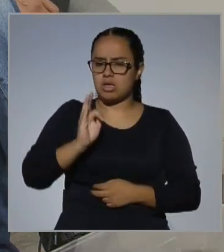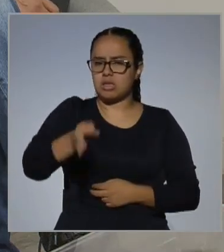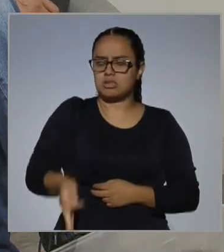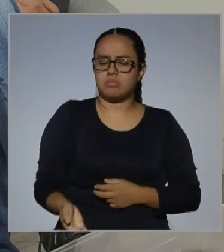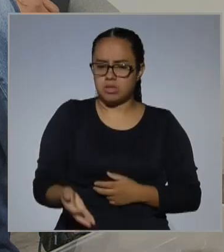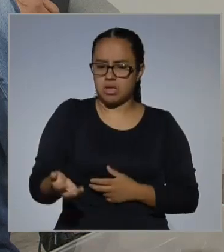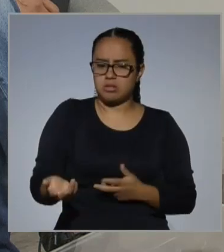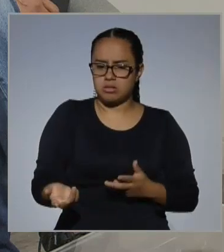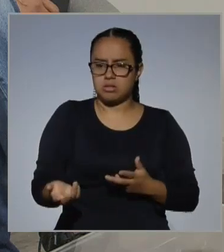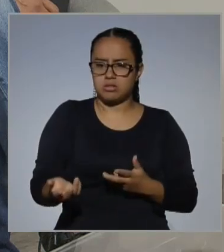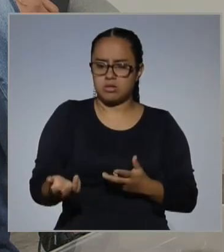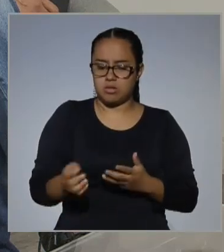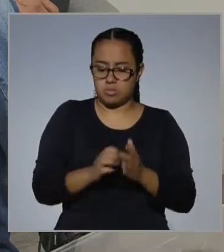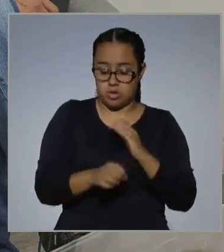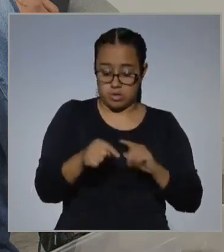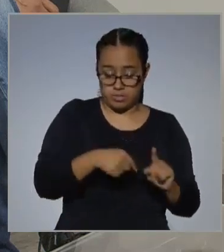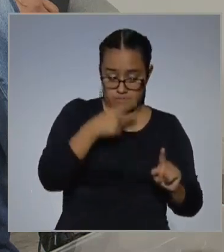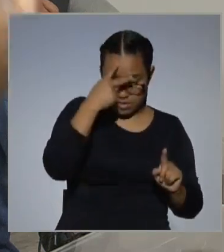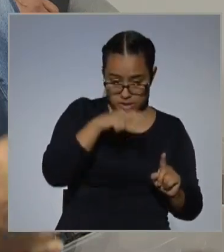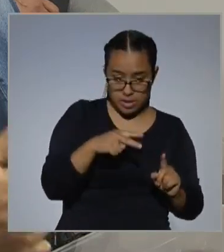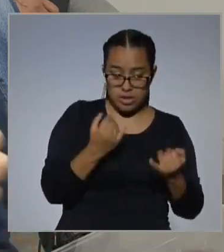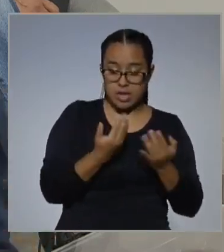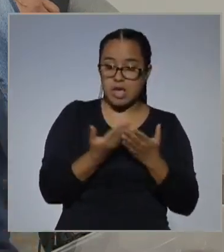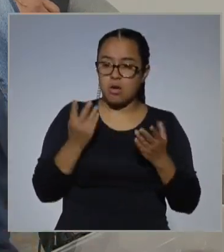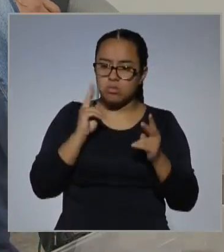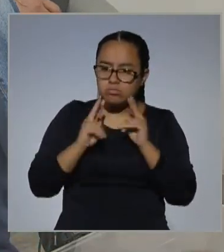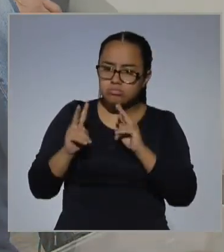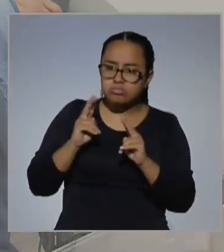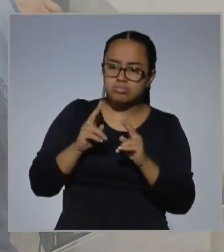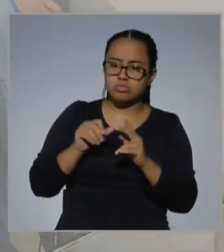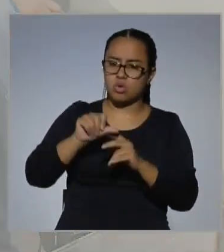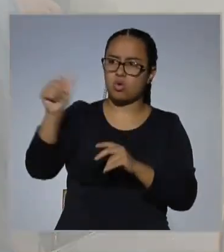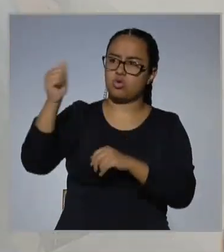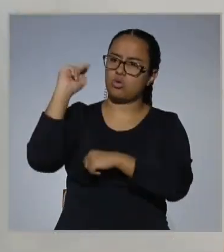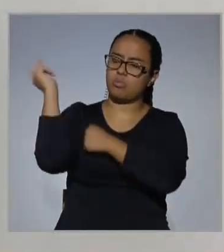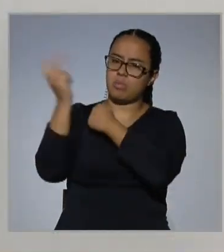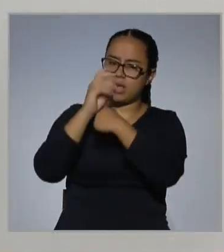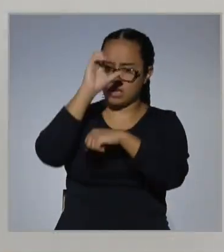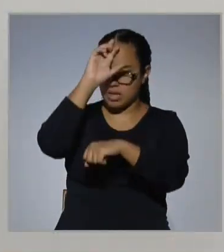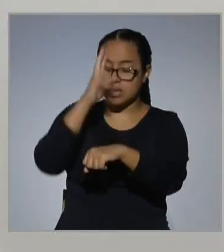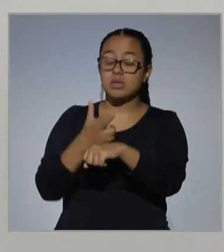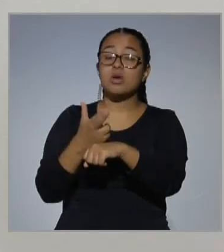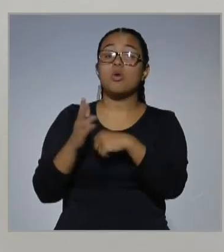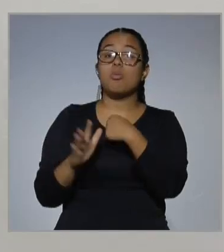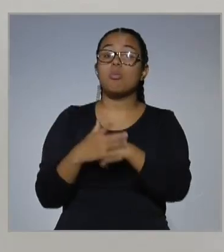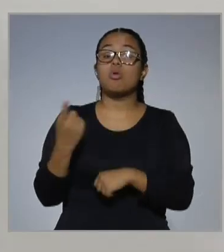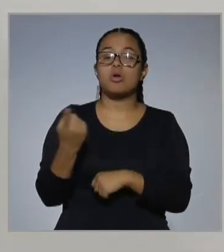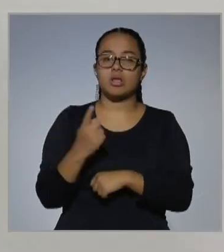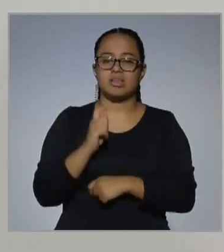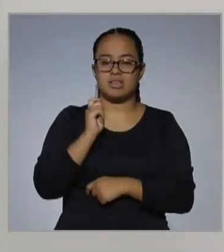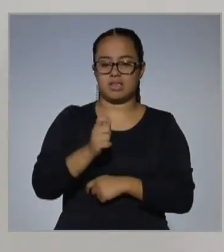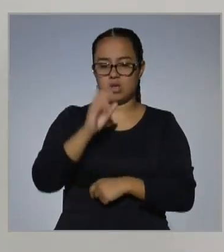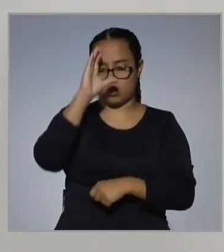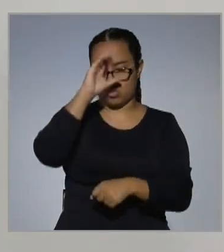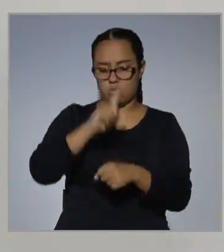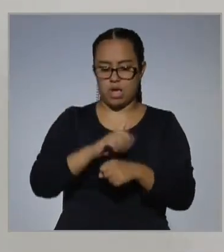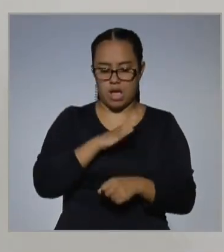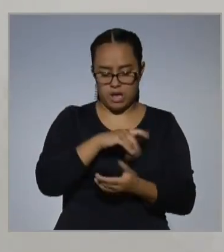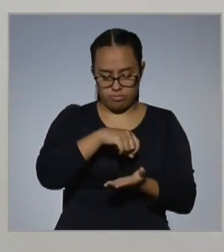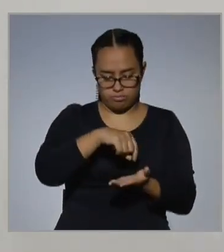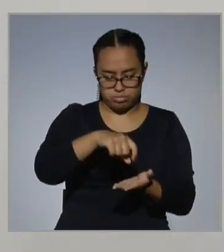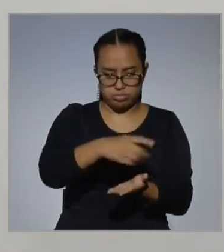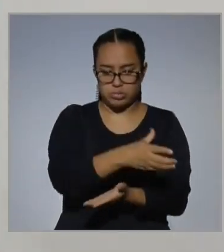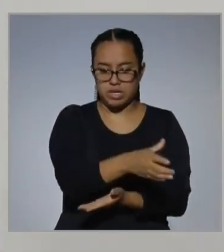tanto conflicto, tanto en México como ahora lo vemos en el extranjero? Porque estamos hablando de culturas agrícolas,